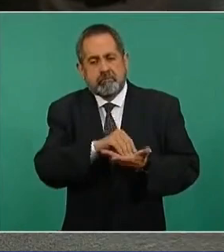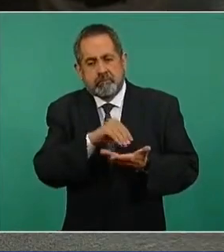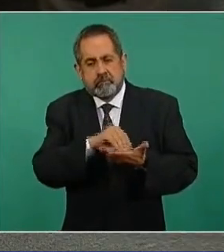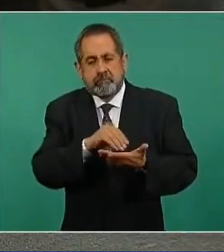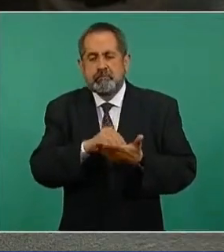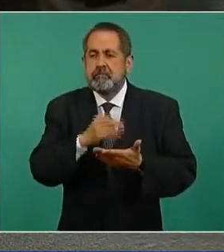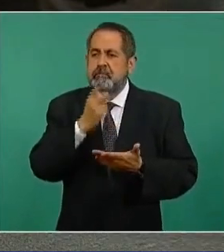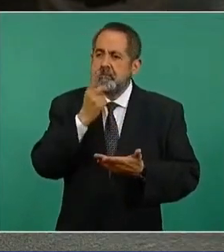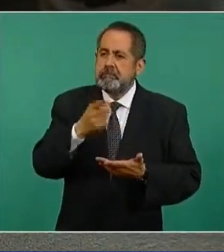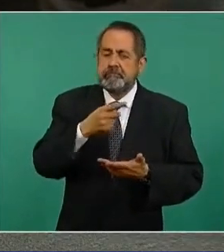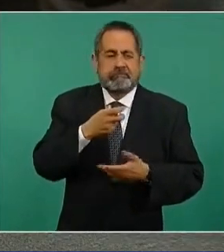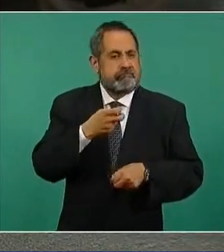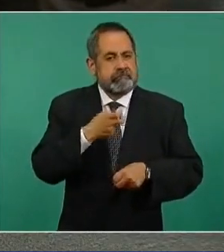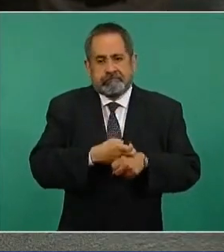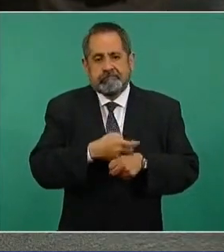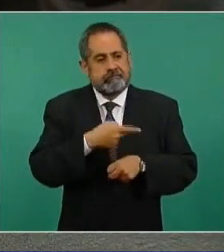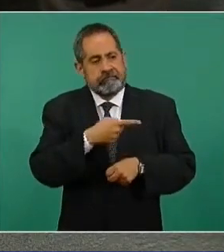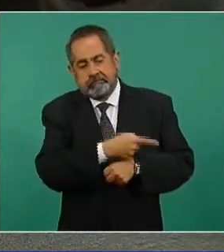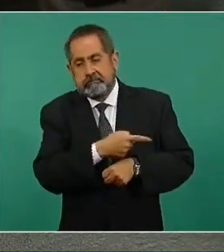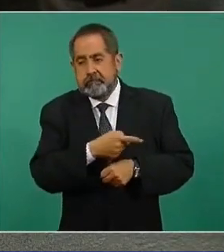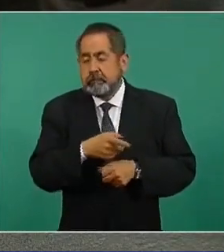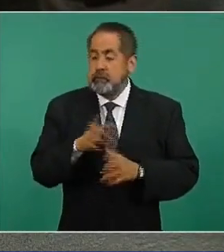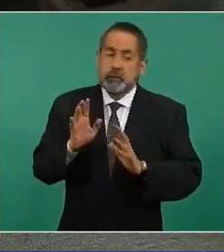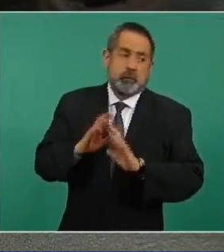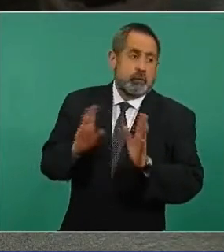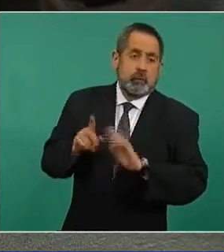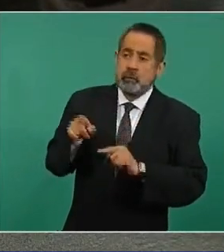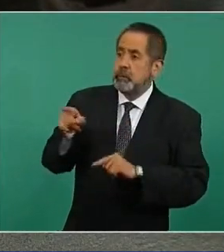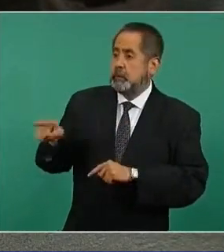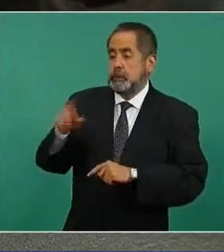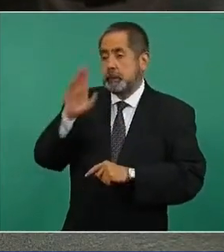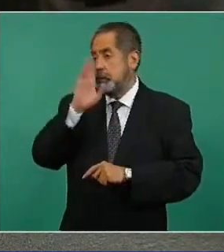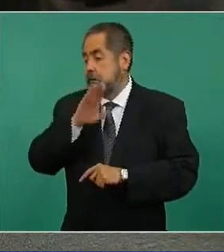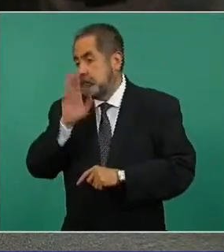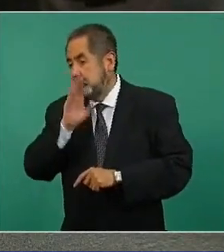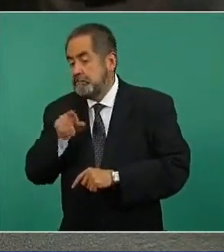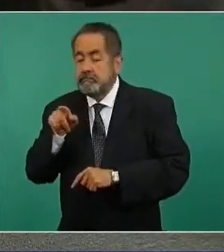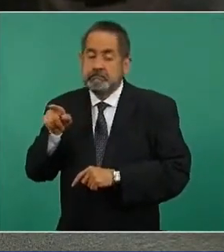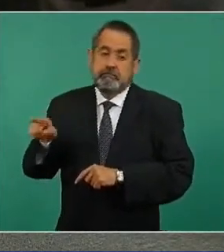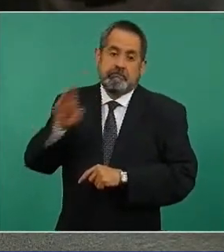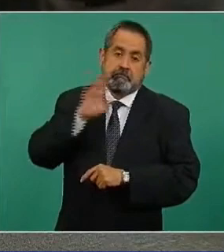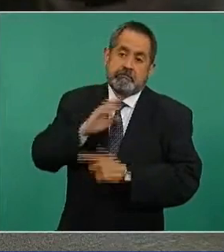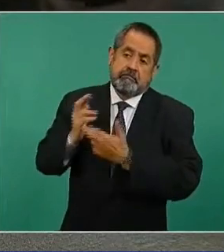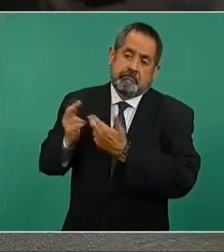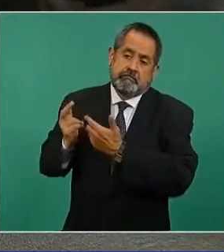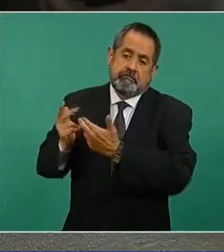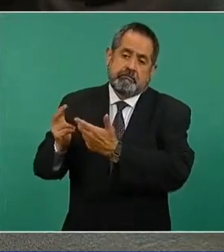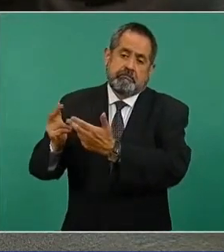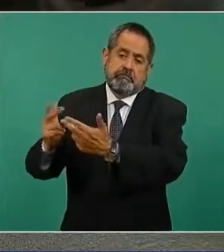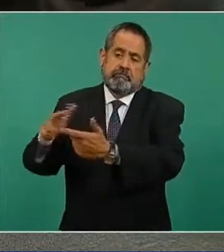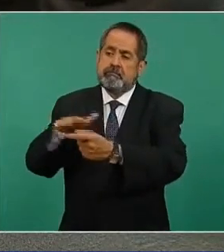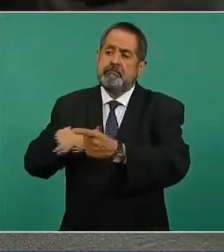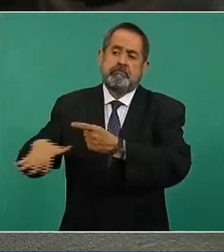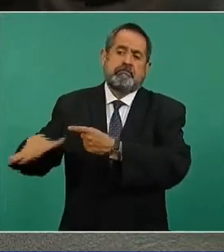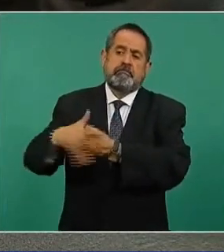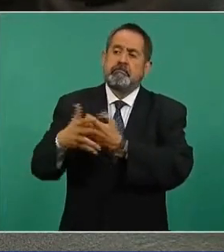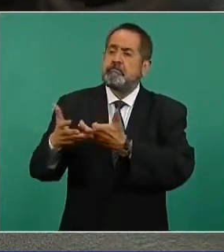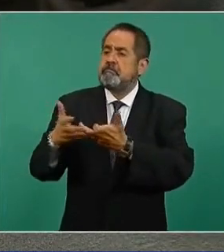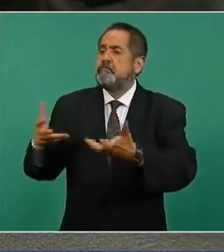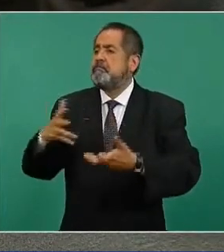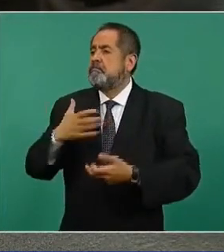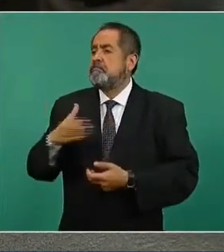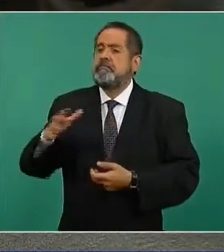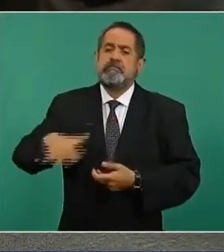aferrados en que este proyecto, esta obra, está afectando al medio